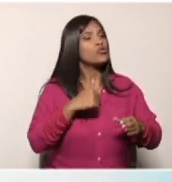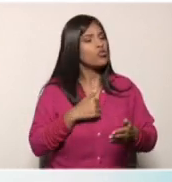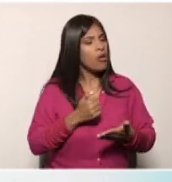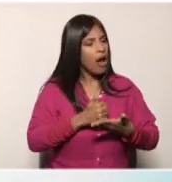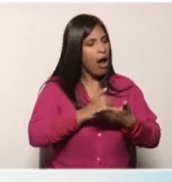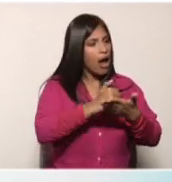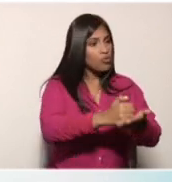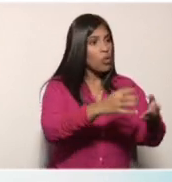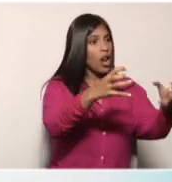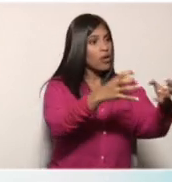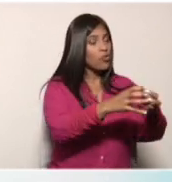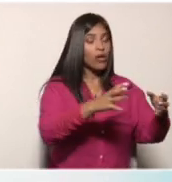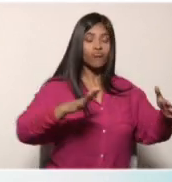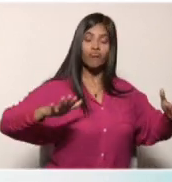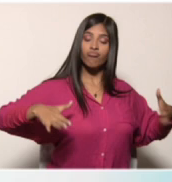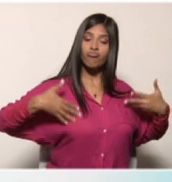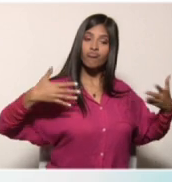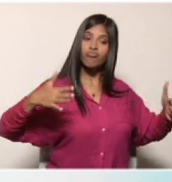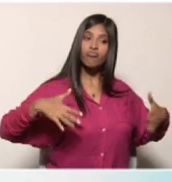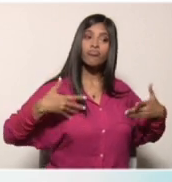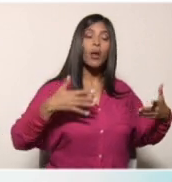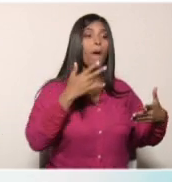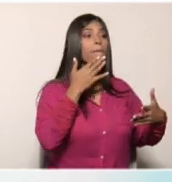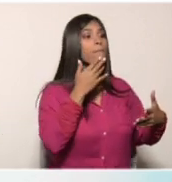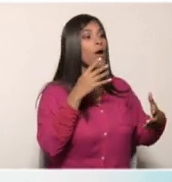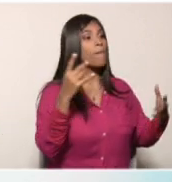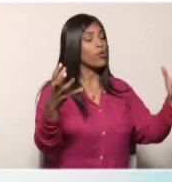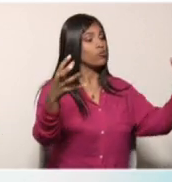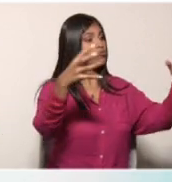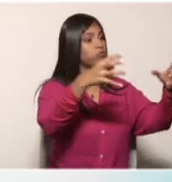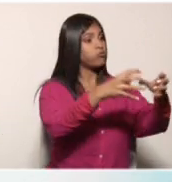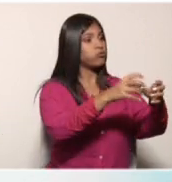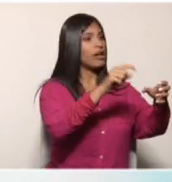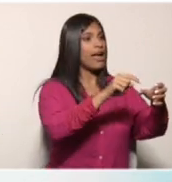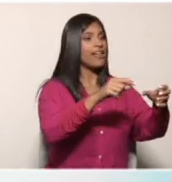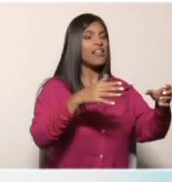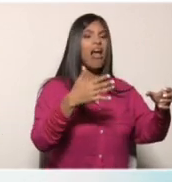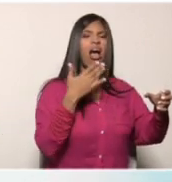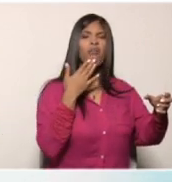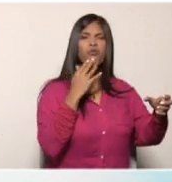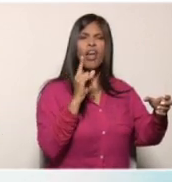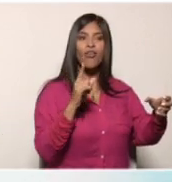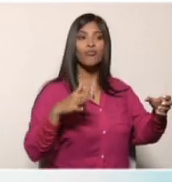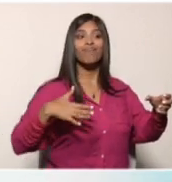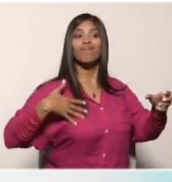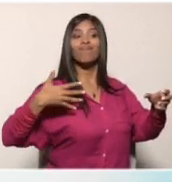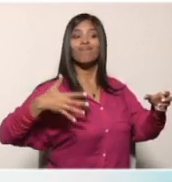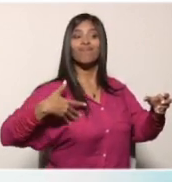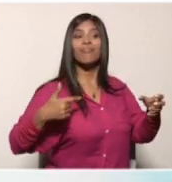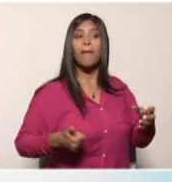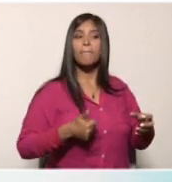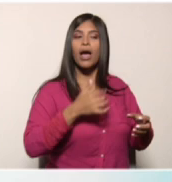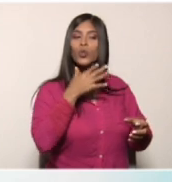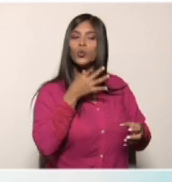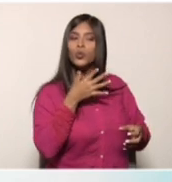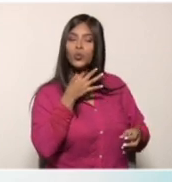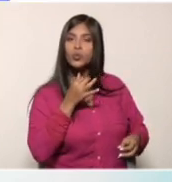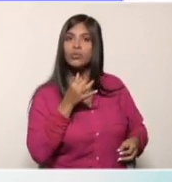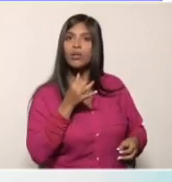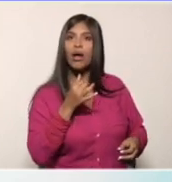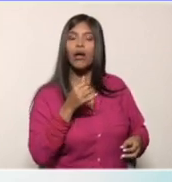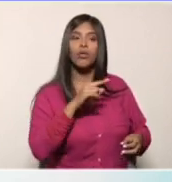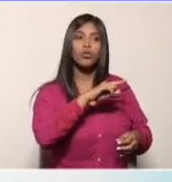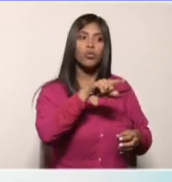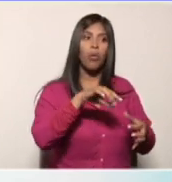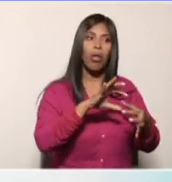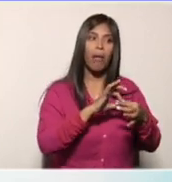sus reuniones. Les aseguro que mientras esté entre ustedes, haré todo más interesante y gustoso. Las 27